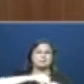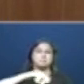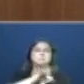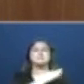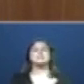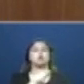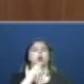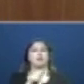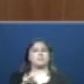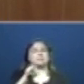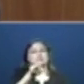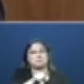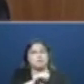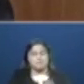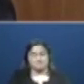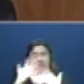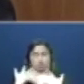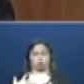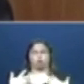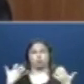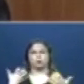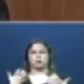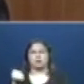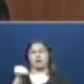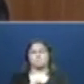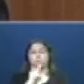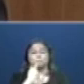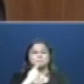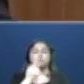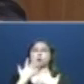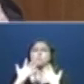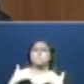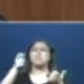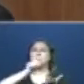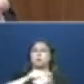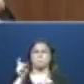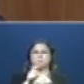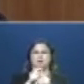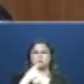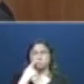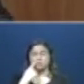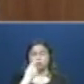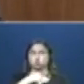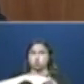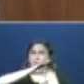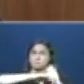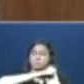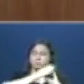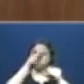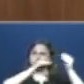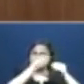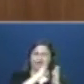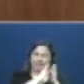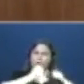también el apoyo que al mismo manifestaron estas cortes en el primer pleno del mes de mayo las medidas complementarias que aquí se acordaron